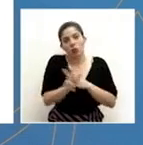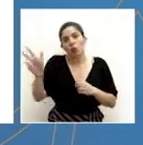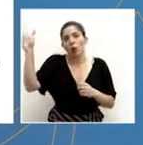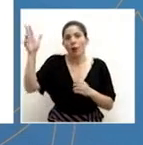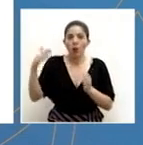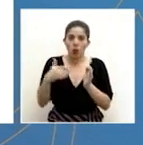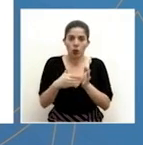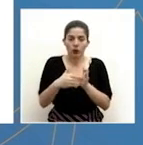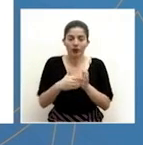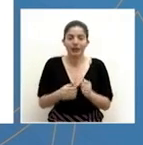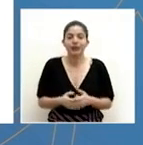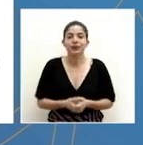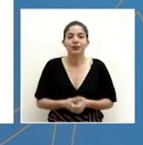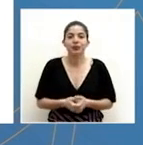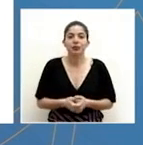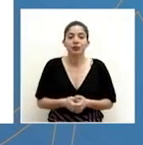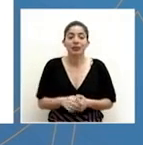regresen.